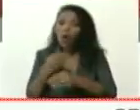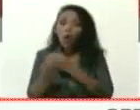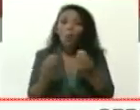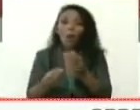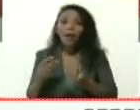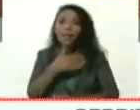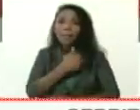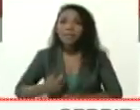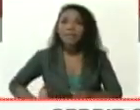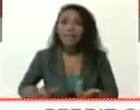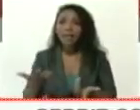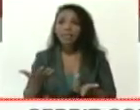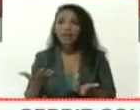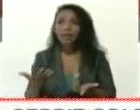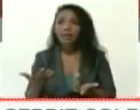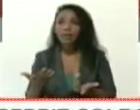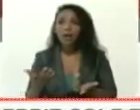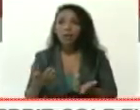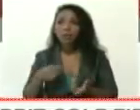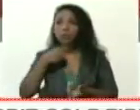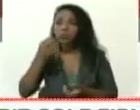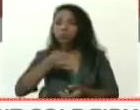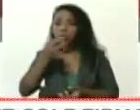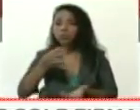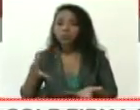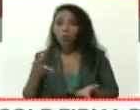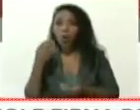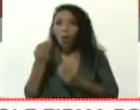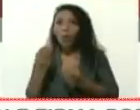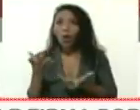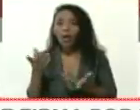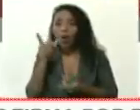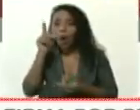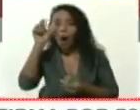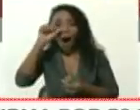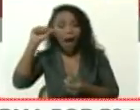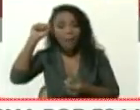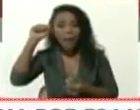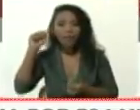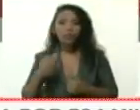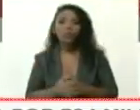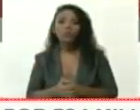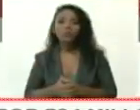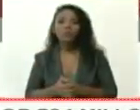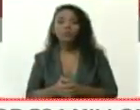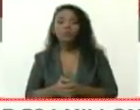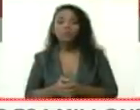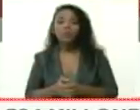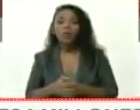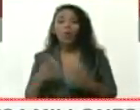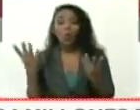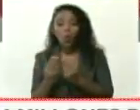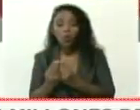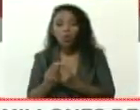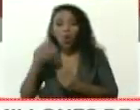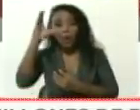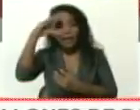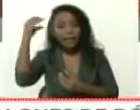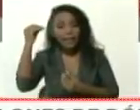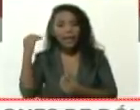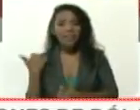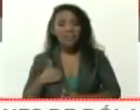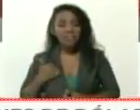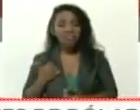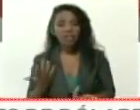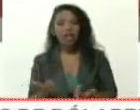Andrés Manuel López Obrador o el de Alberto Fernández, que acaba de llegar ayer con Cristina Fernández, volviendo al poder